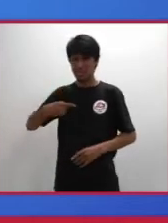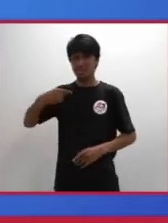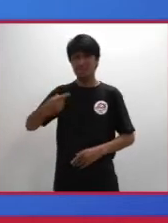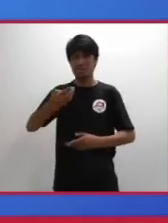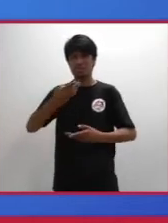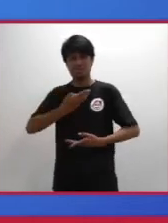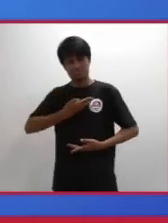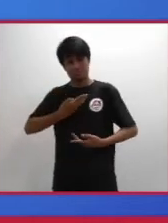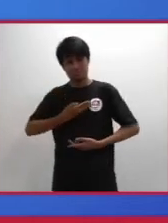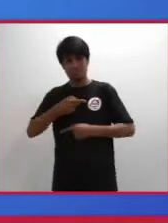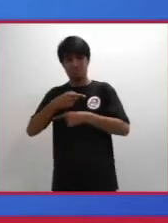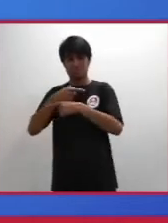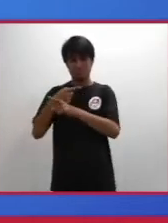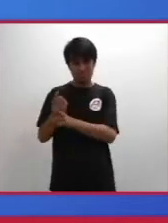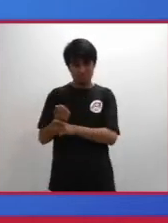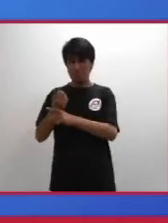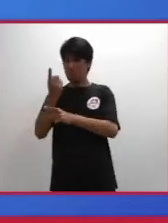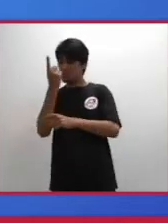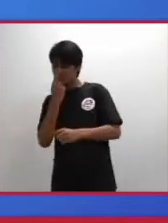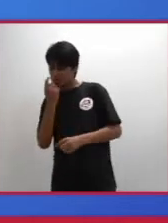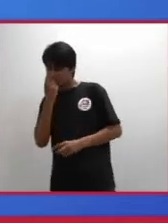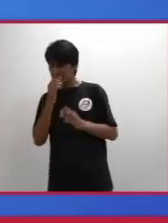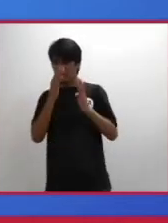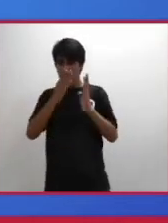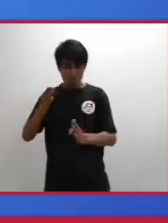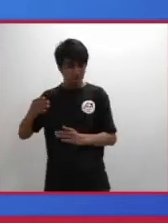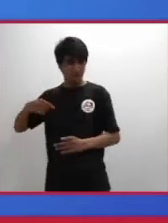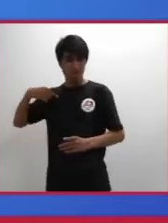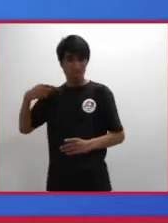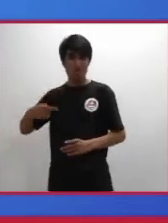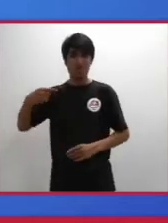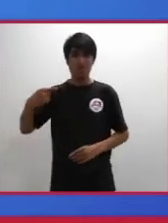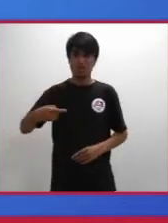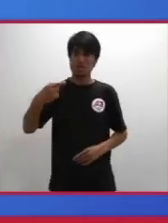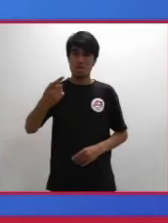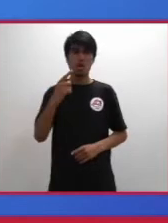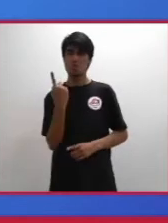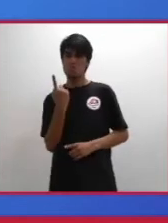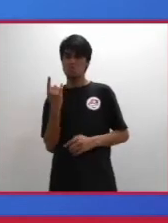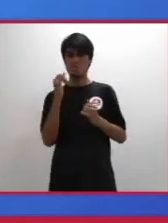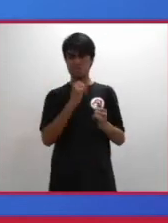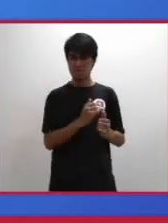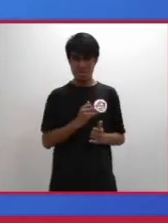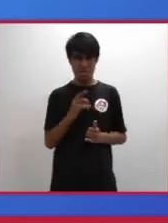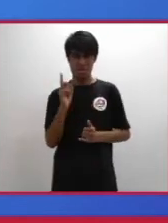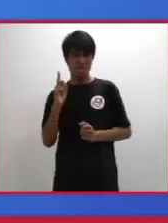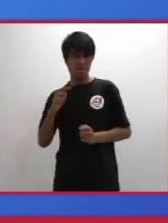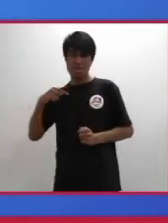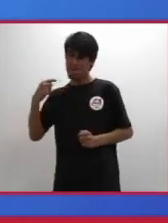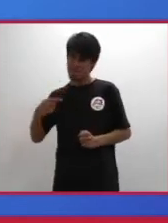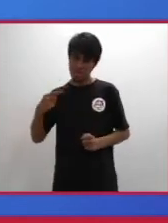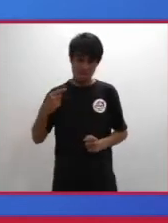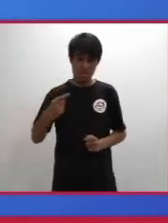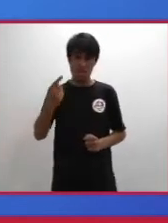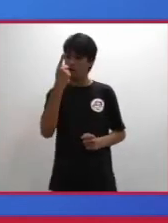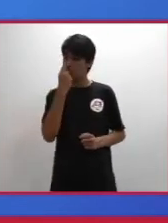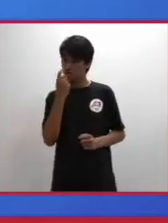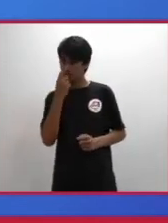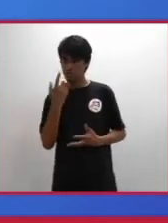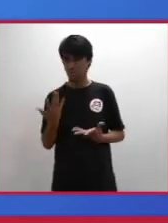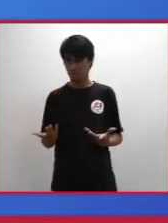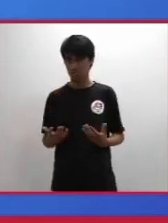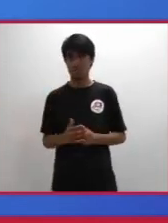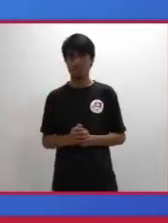en un lugar, sino tiene que ser todos los días el tema del control y las medidas de seguridad. En este